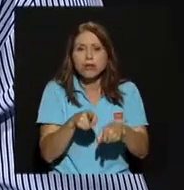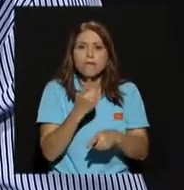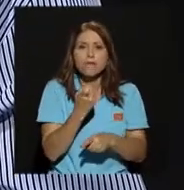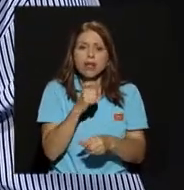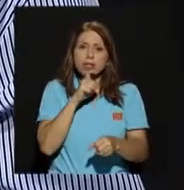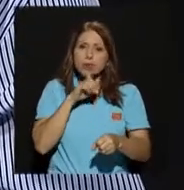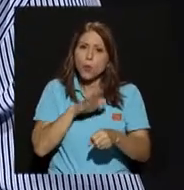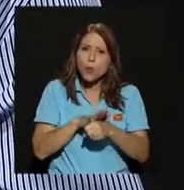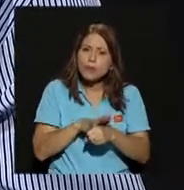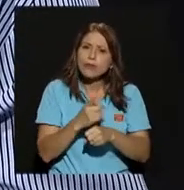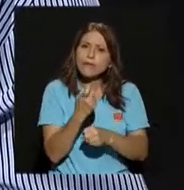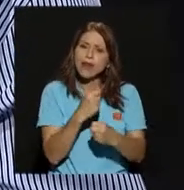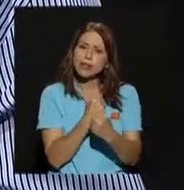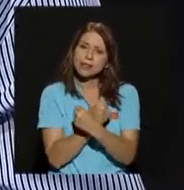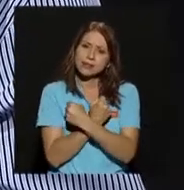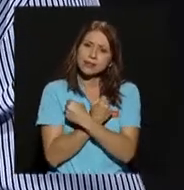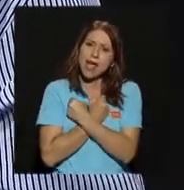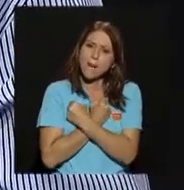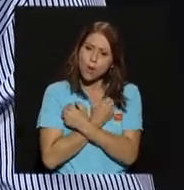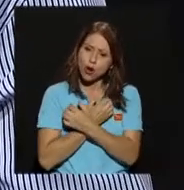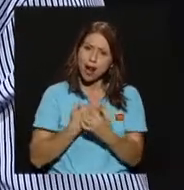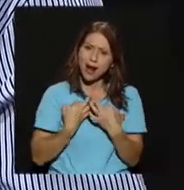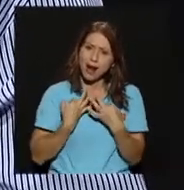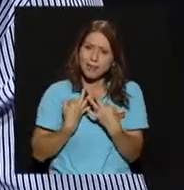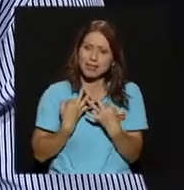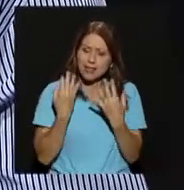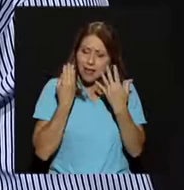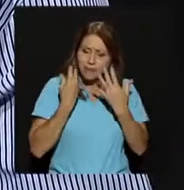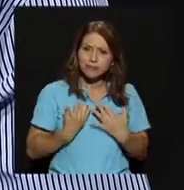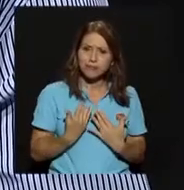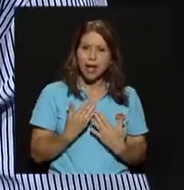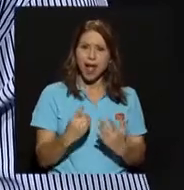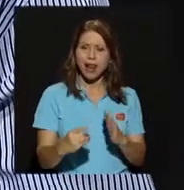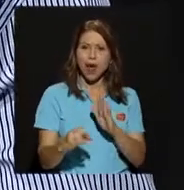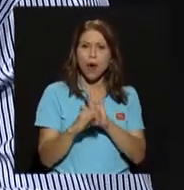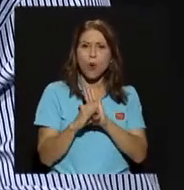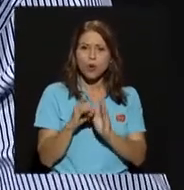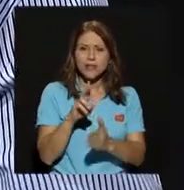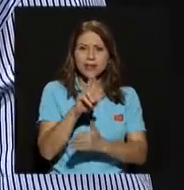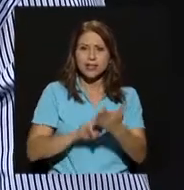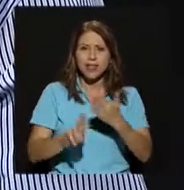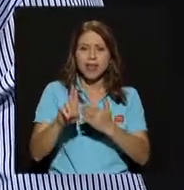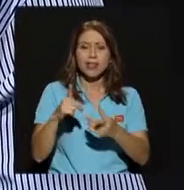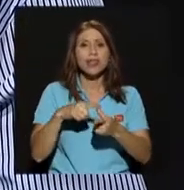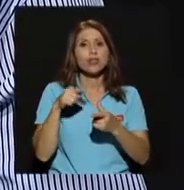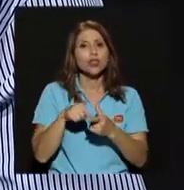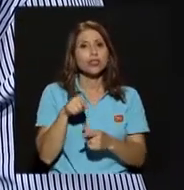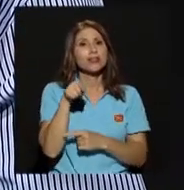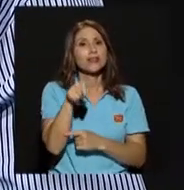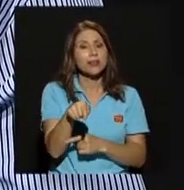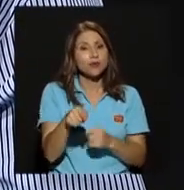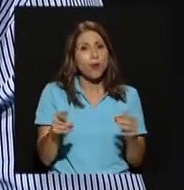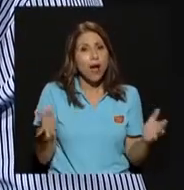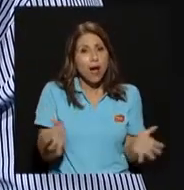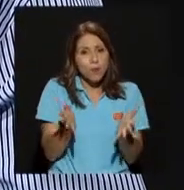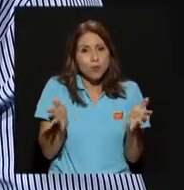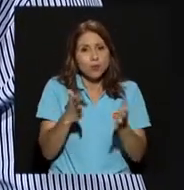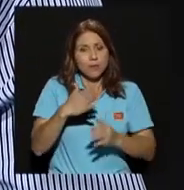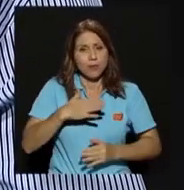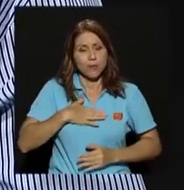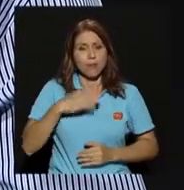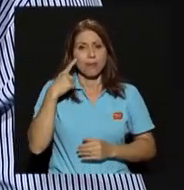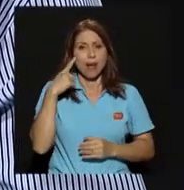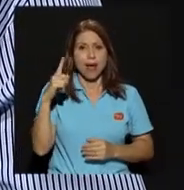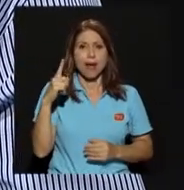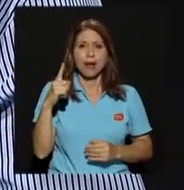compromiso, falta ese amor a la camiseta, falta ese amor a la universidad. Entonces todo eso es lo que me ha motivado para llegar